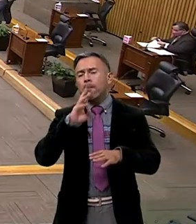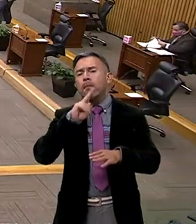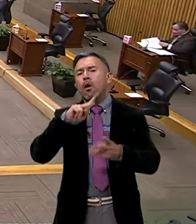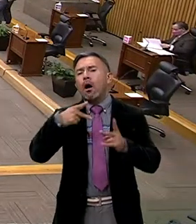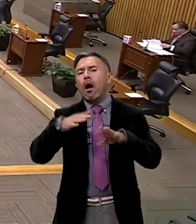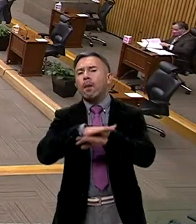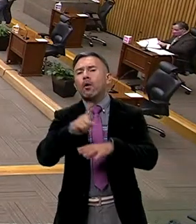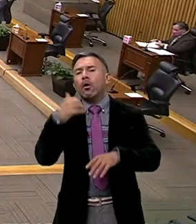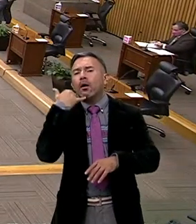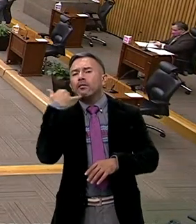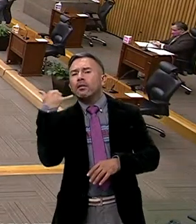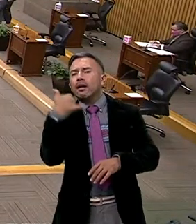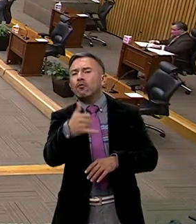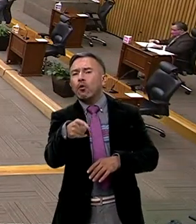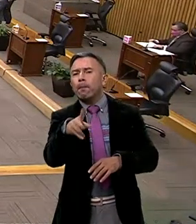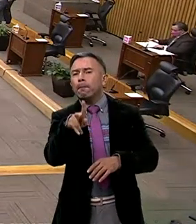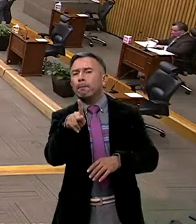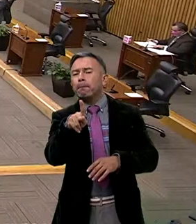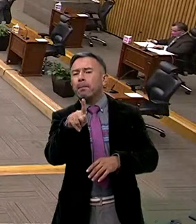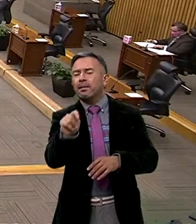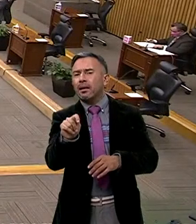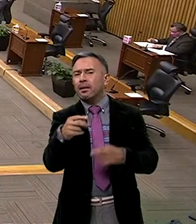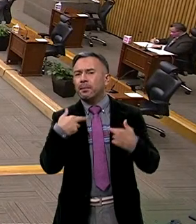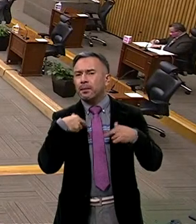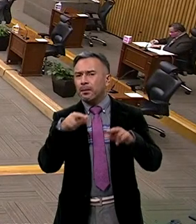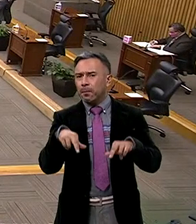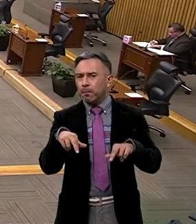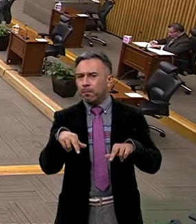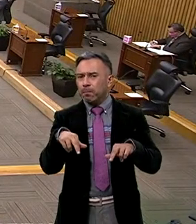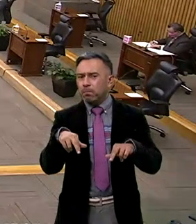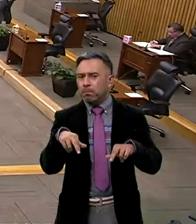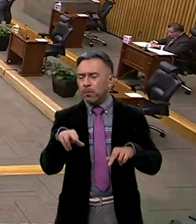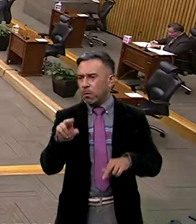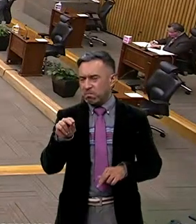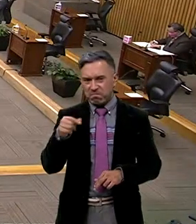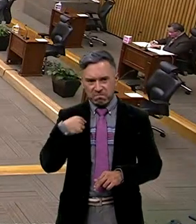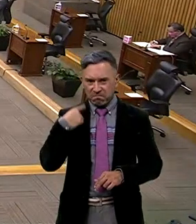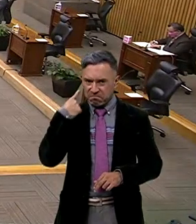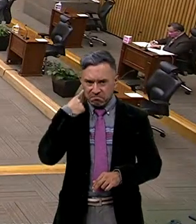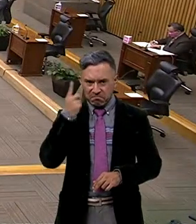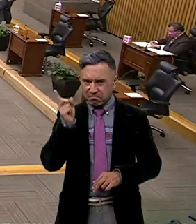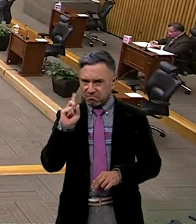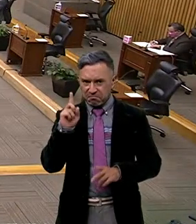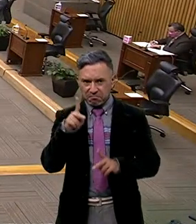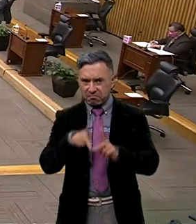el respeto del partido el trabajo no no se le escucha